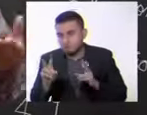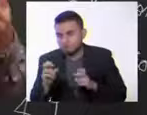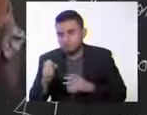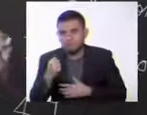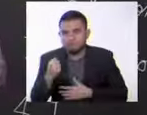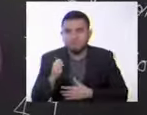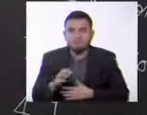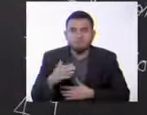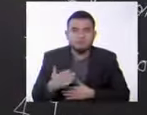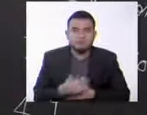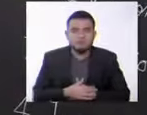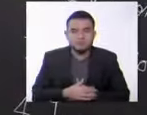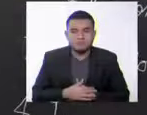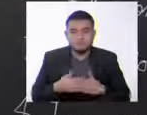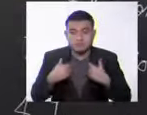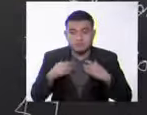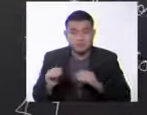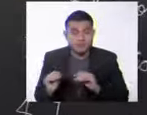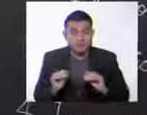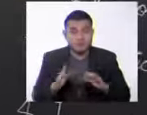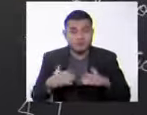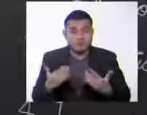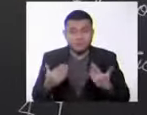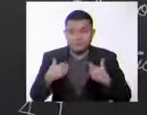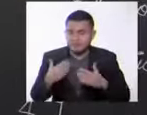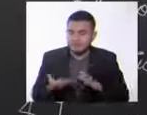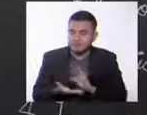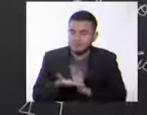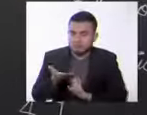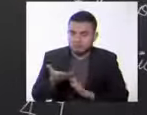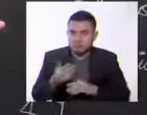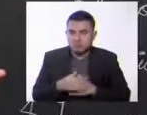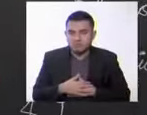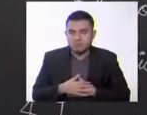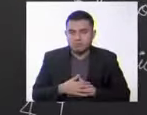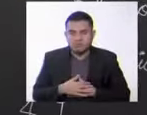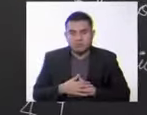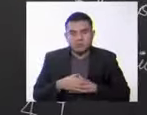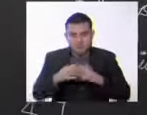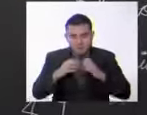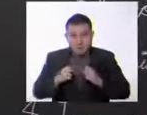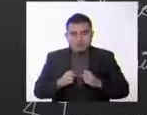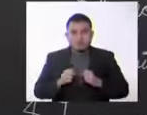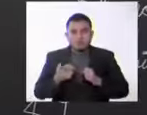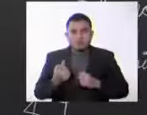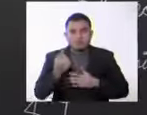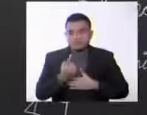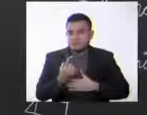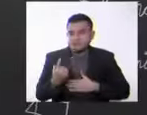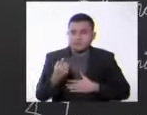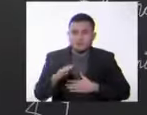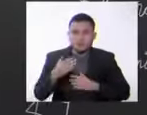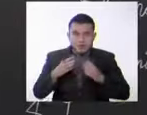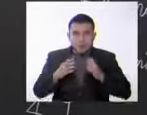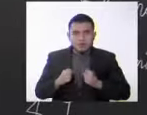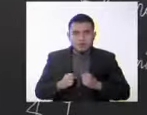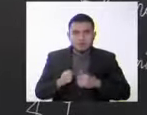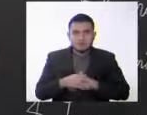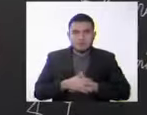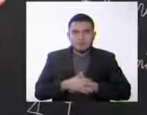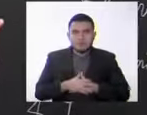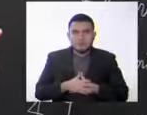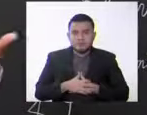que implementar o que se tiene que venir dando desde el Estado, ¿no? Desde las personas que nos gobiernan. Y en este